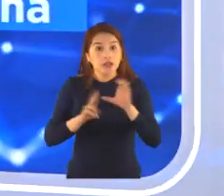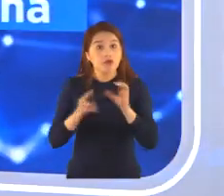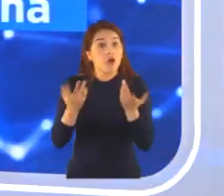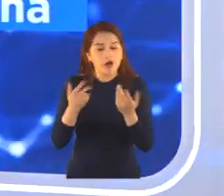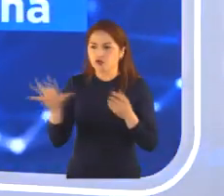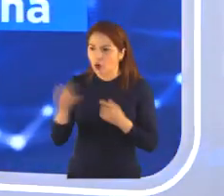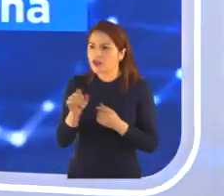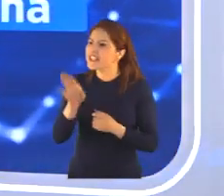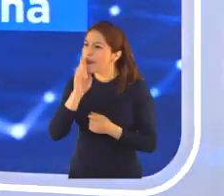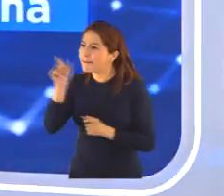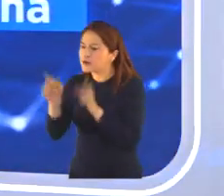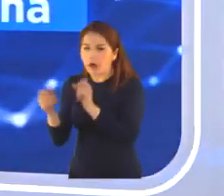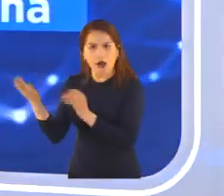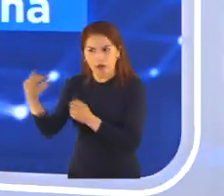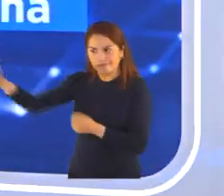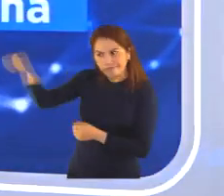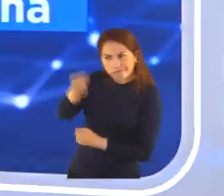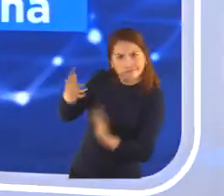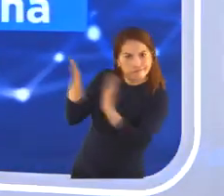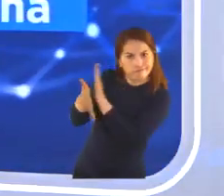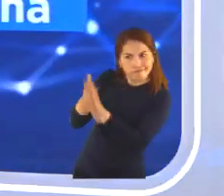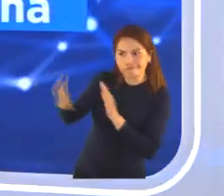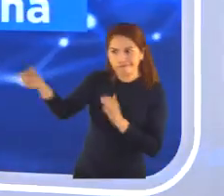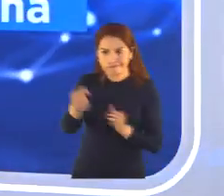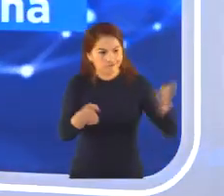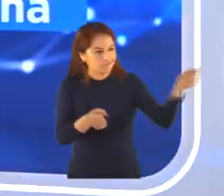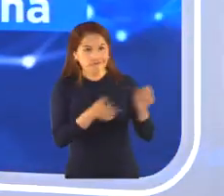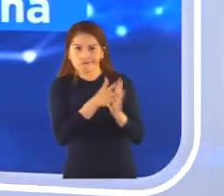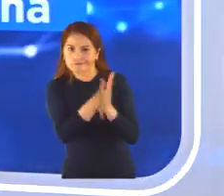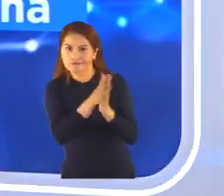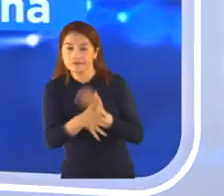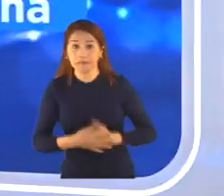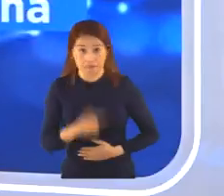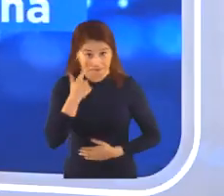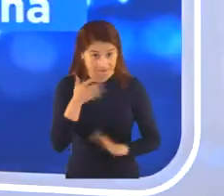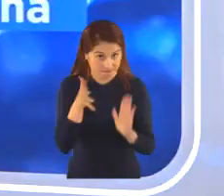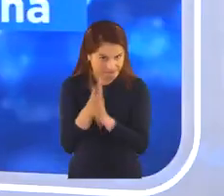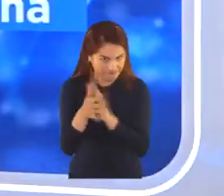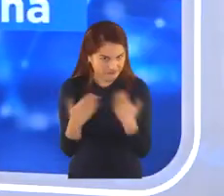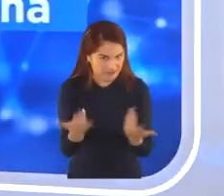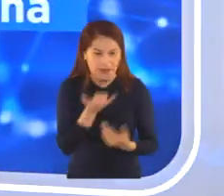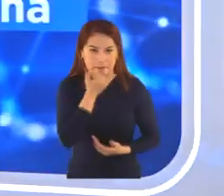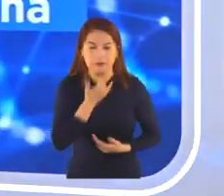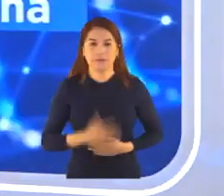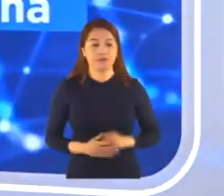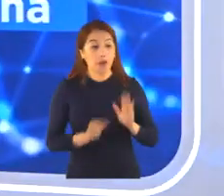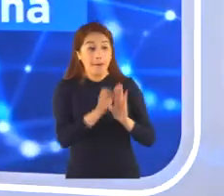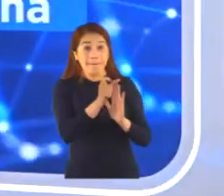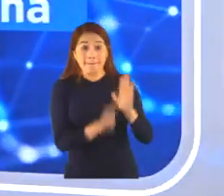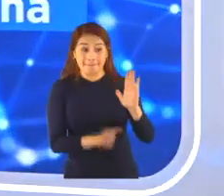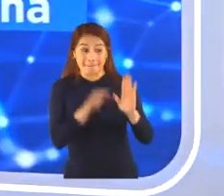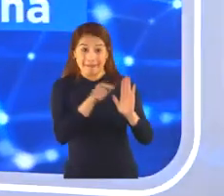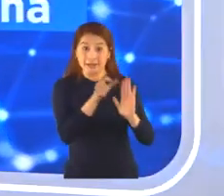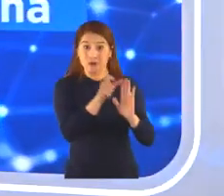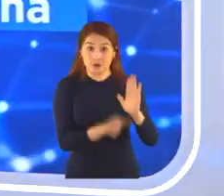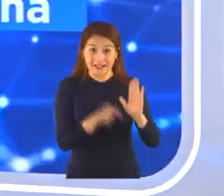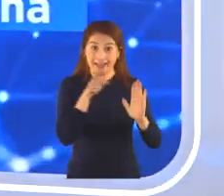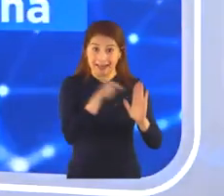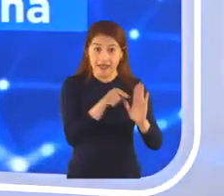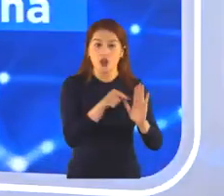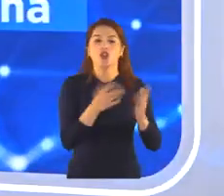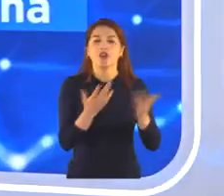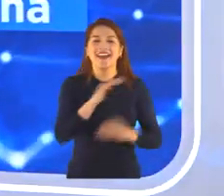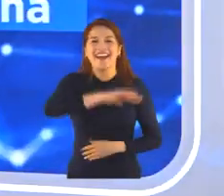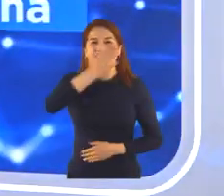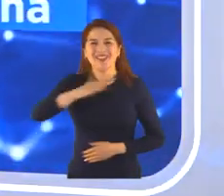Por eso oímos y exponemos las denuncias. Oigan esta, el personero del municipio, en Peque, Antioquia, dijo que miembros del ejército